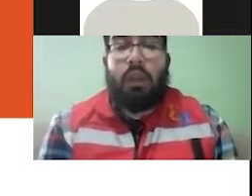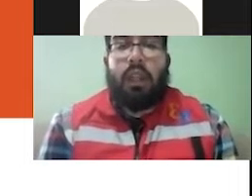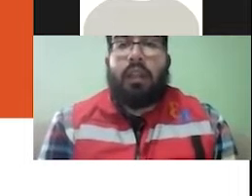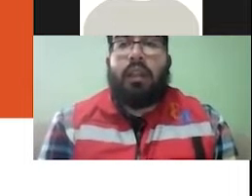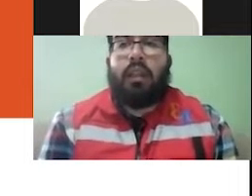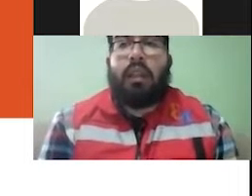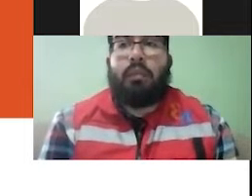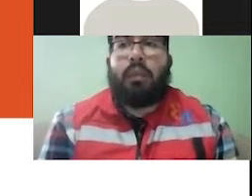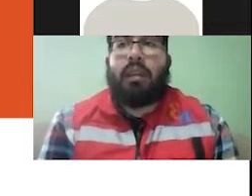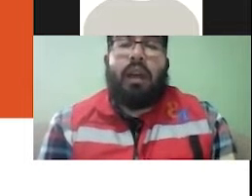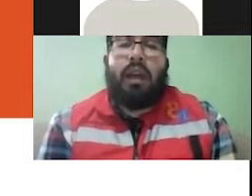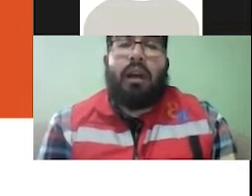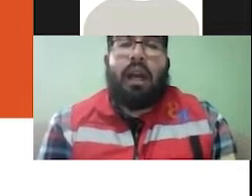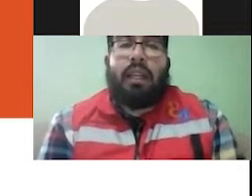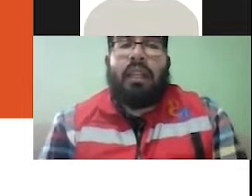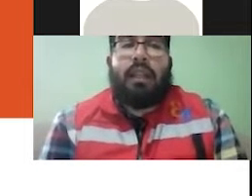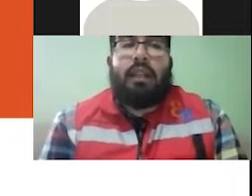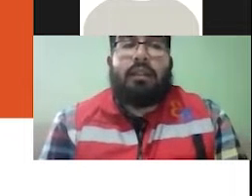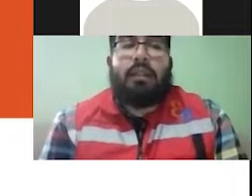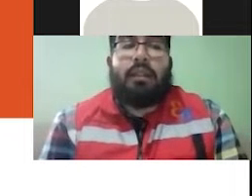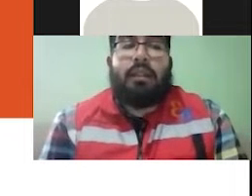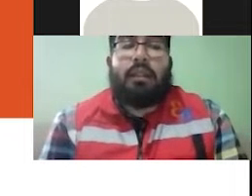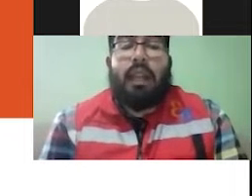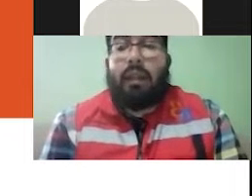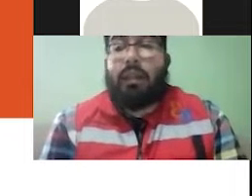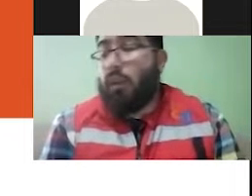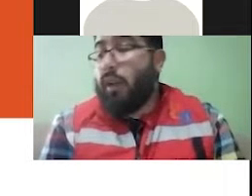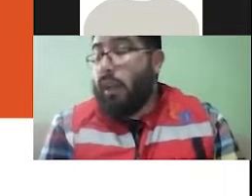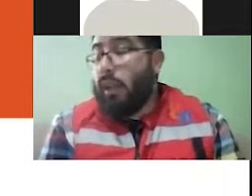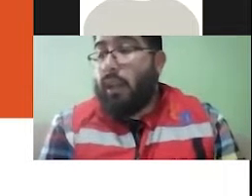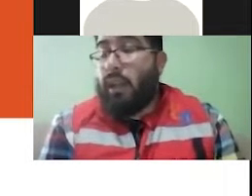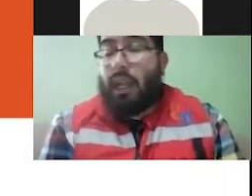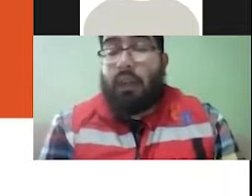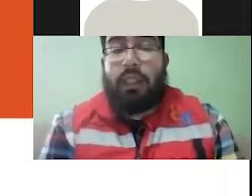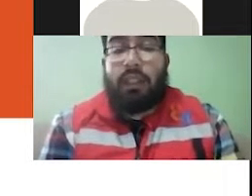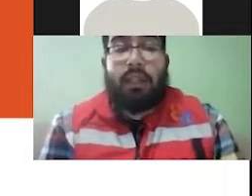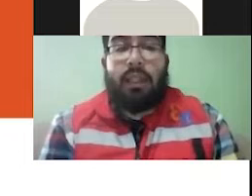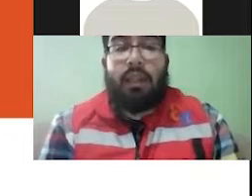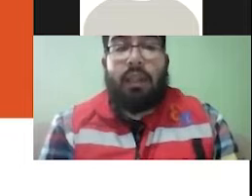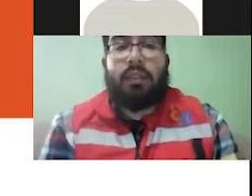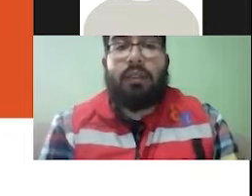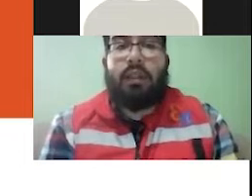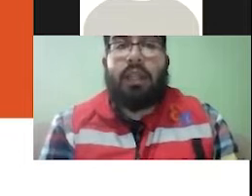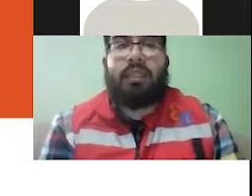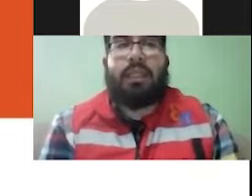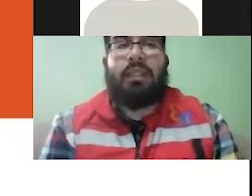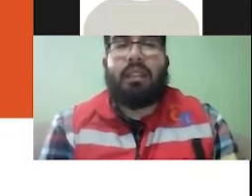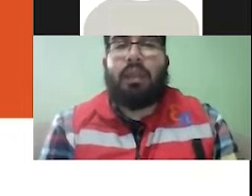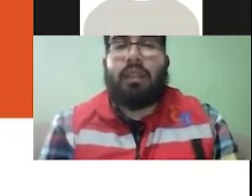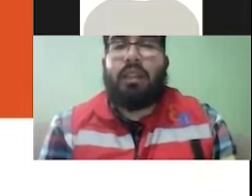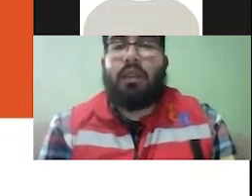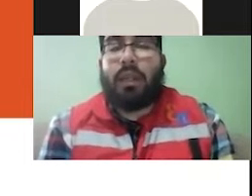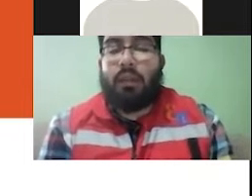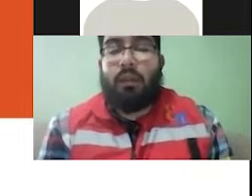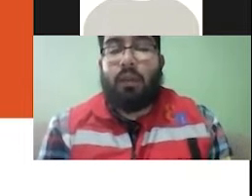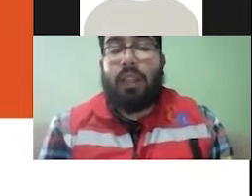sismo y pues ahora hay grietas, se levantó la loseta que está en el piso y las ventanas y las puertas